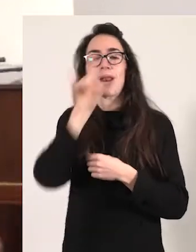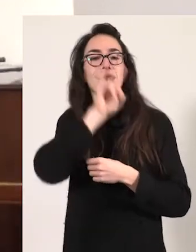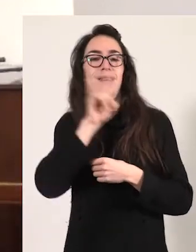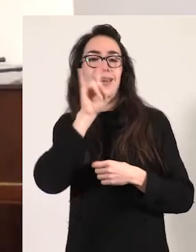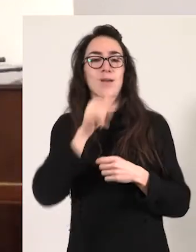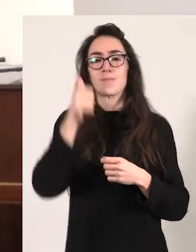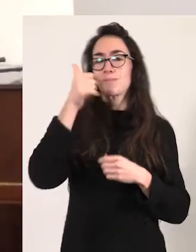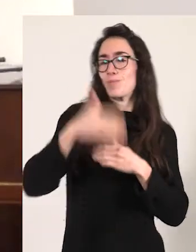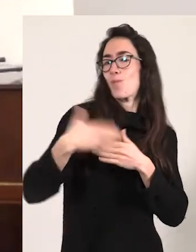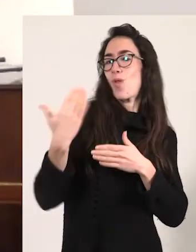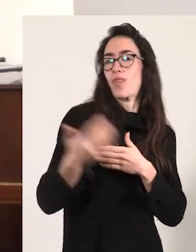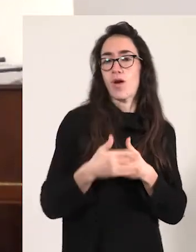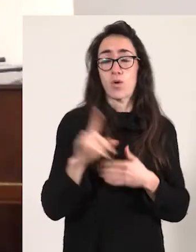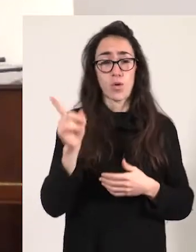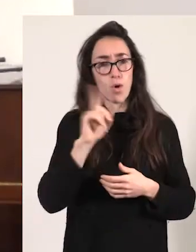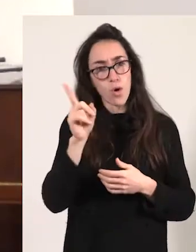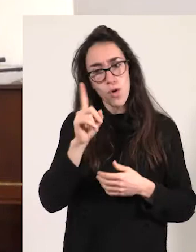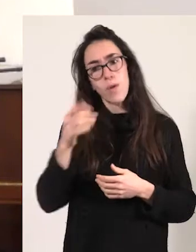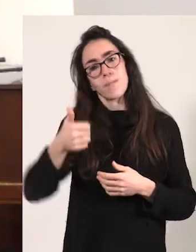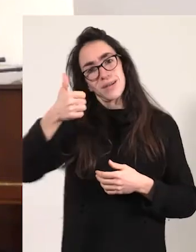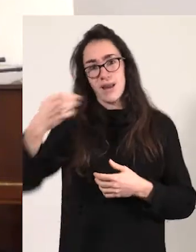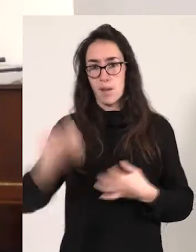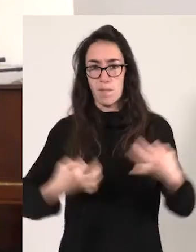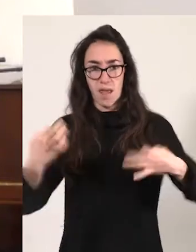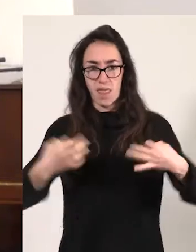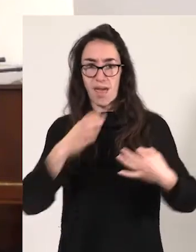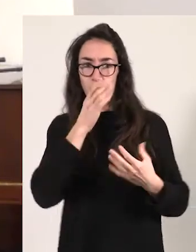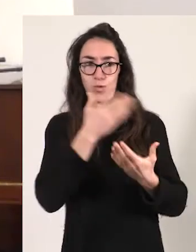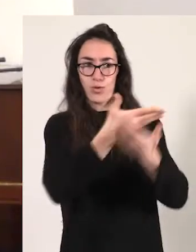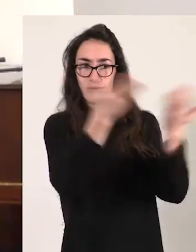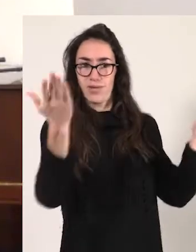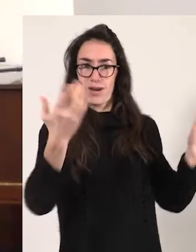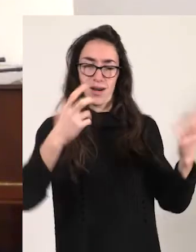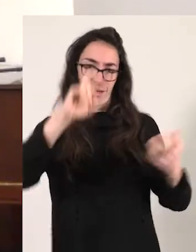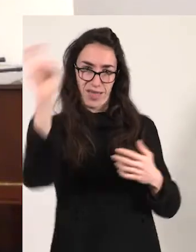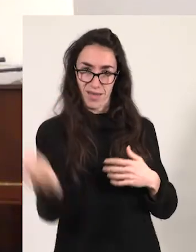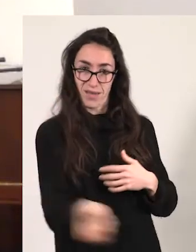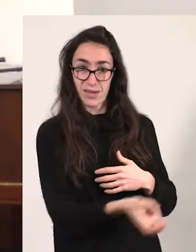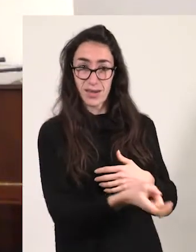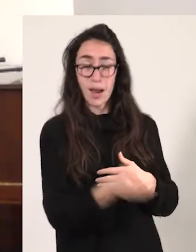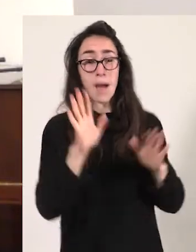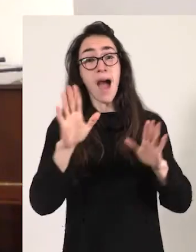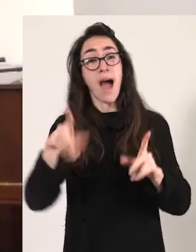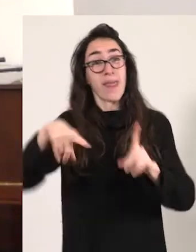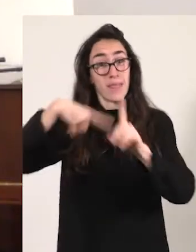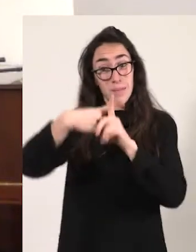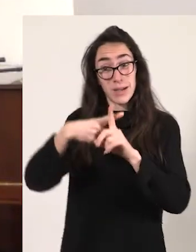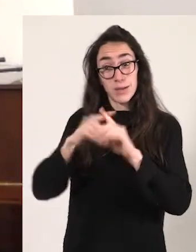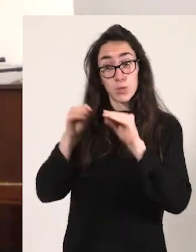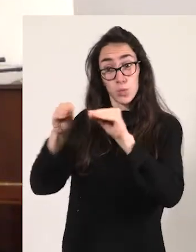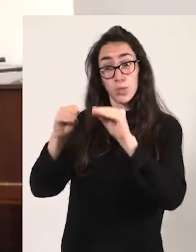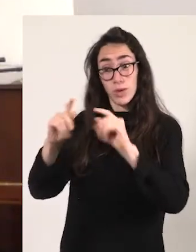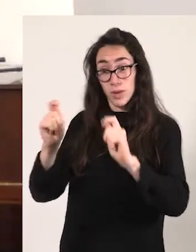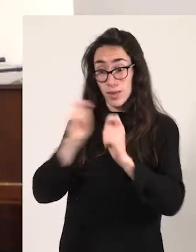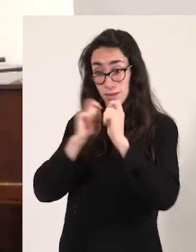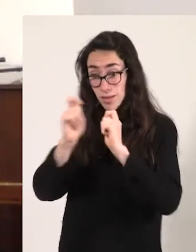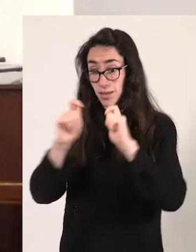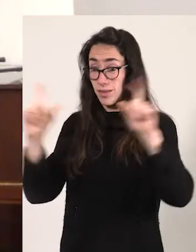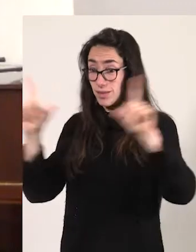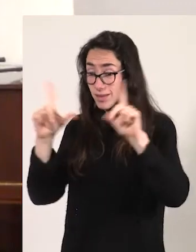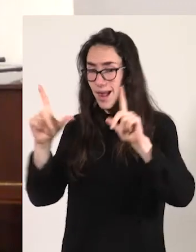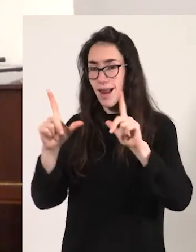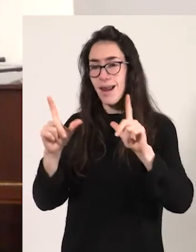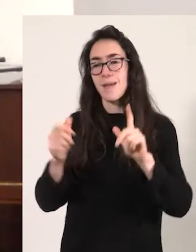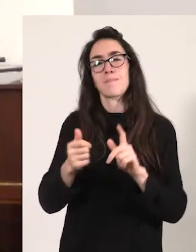una persona con ascendencia hacia asiática, no, eres más verdad. Eso como punto de partida. Pero es que además tus medios van a ser